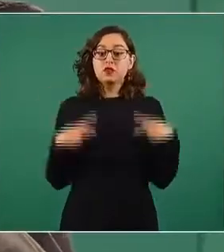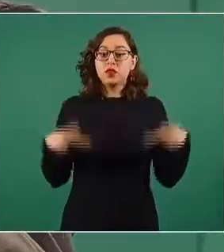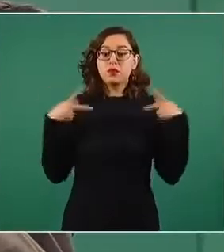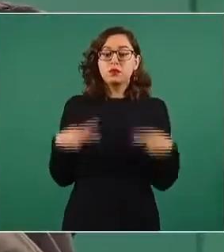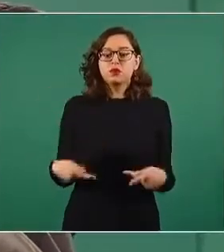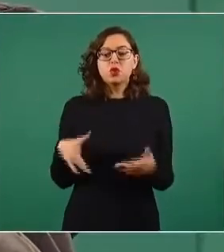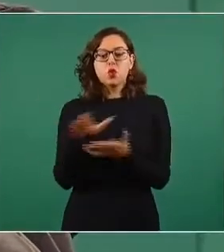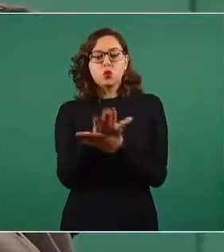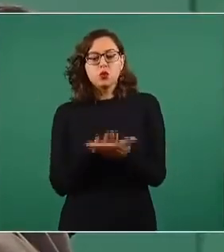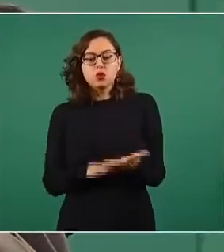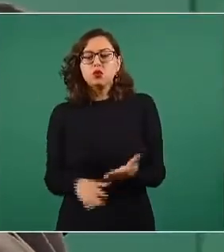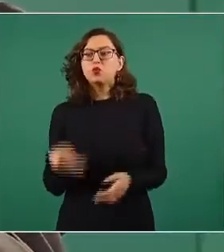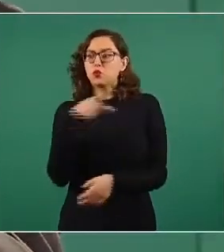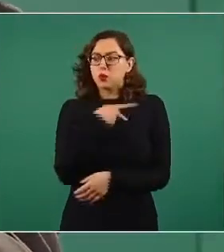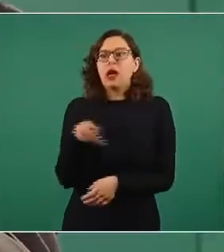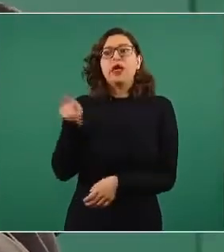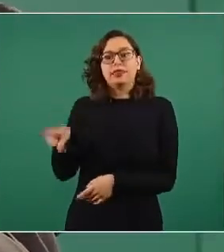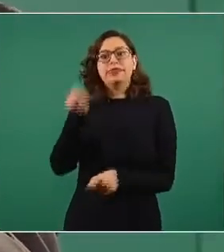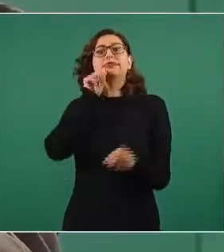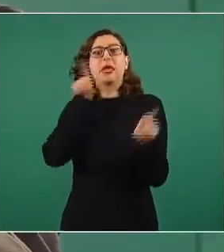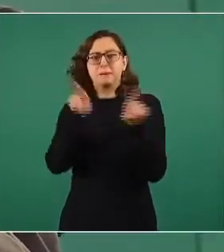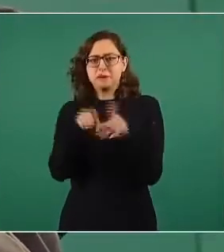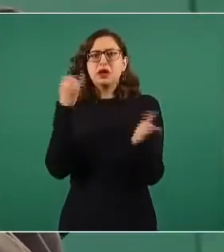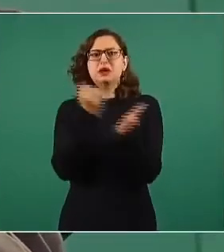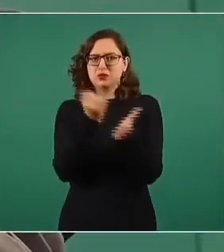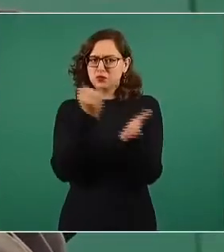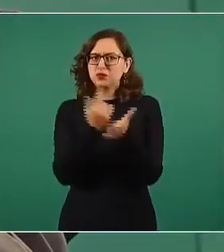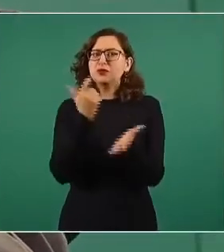de que es su presupuesto,